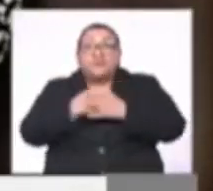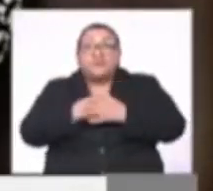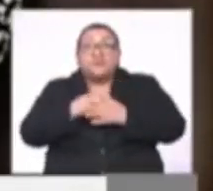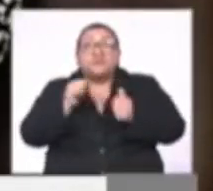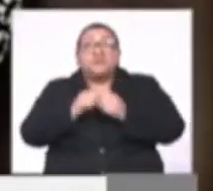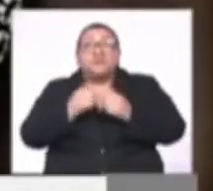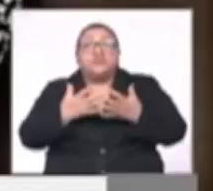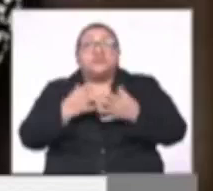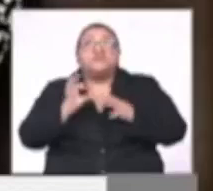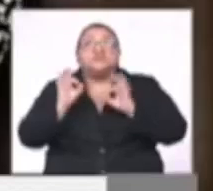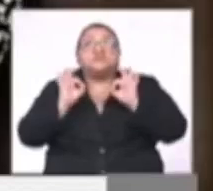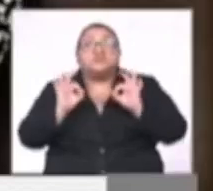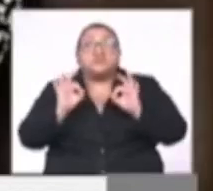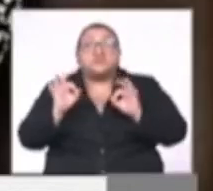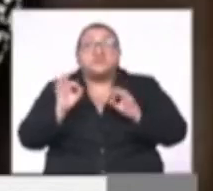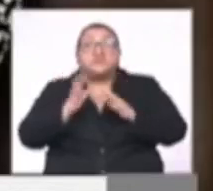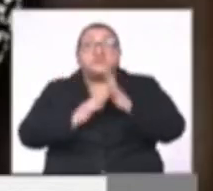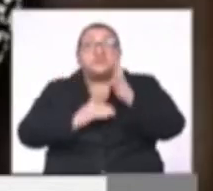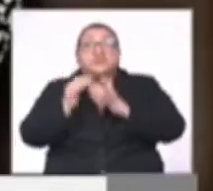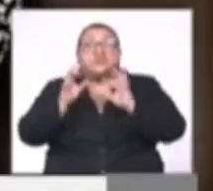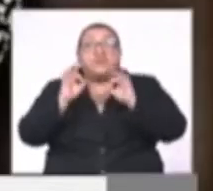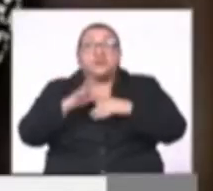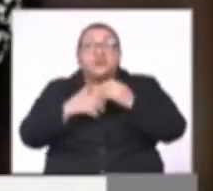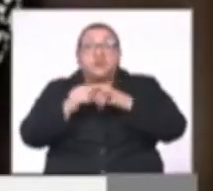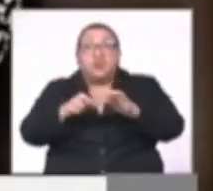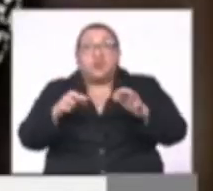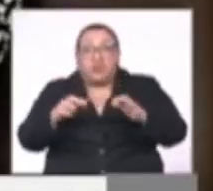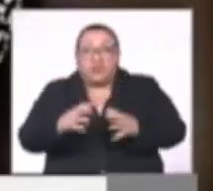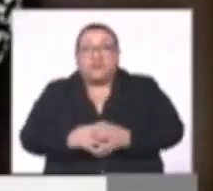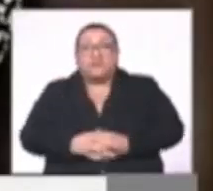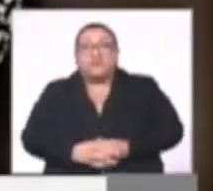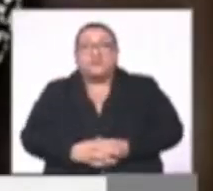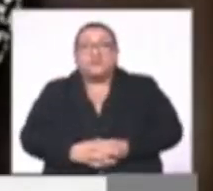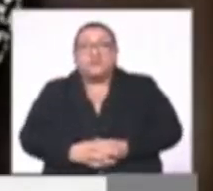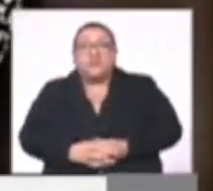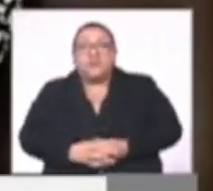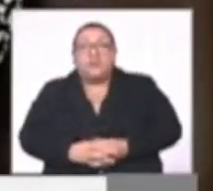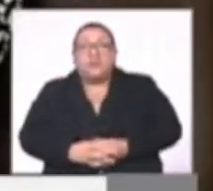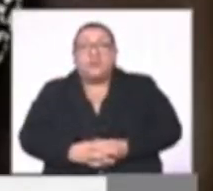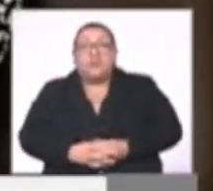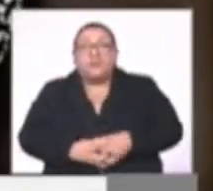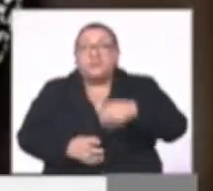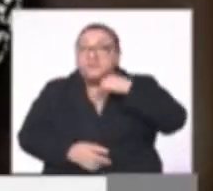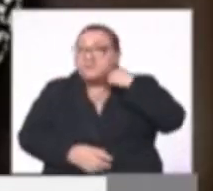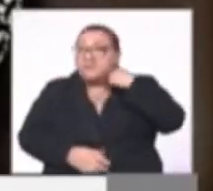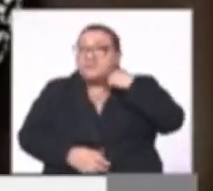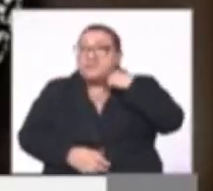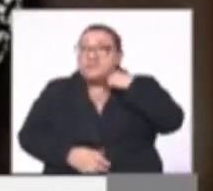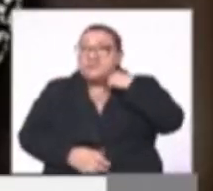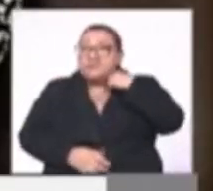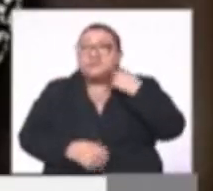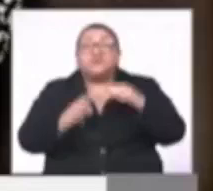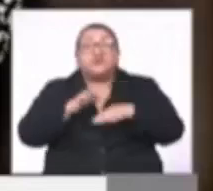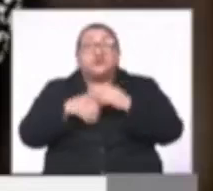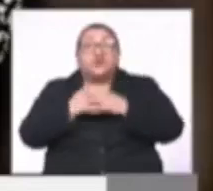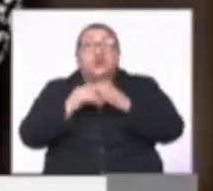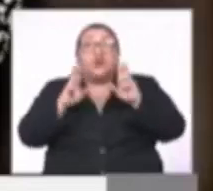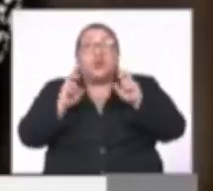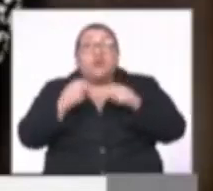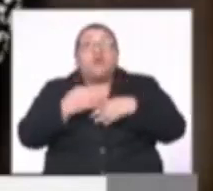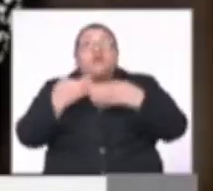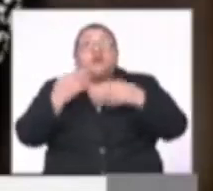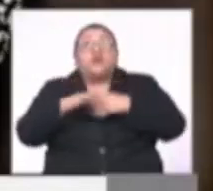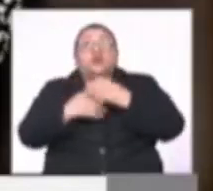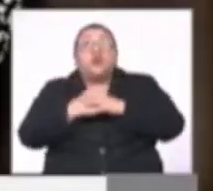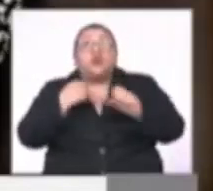a sustancias peligrosas, el alto riesgo para poblaciones y ecosistemas, afectación a la población en territorios transfronterizos cuyo